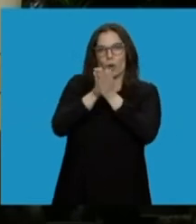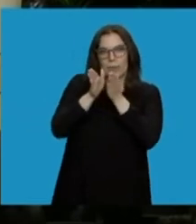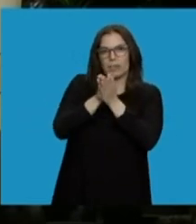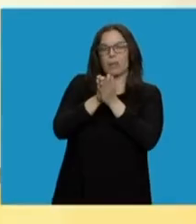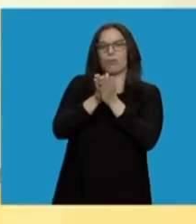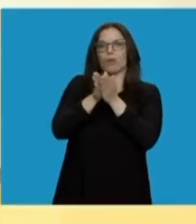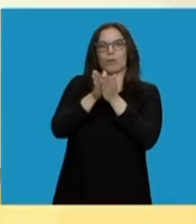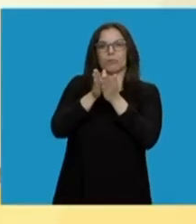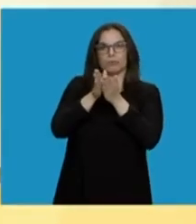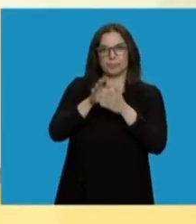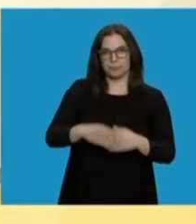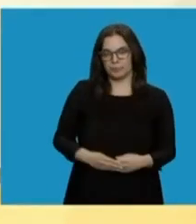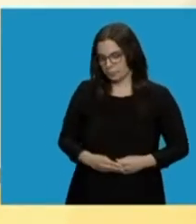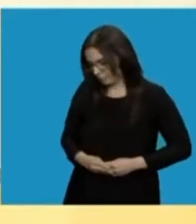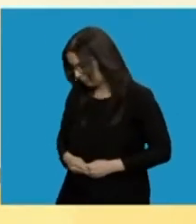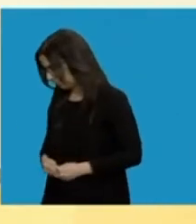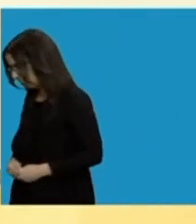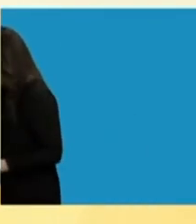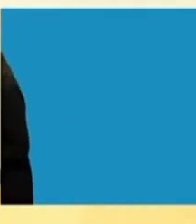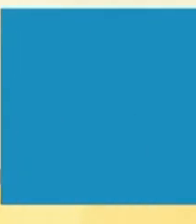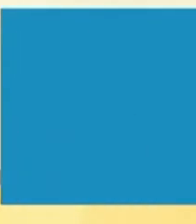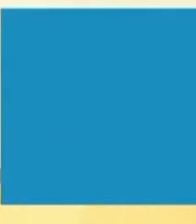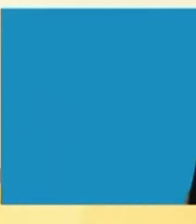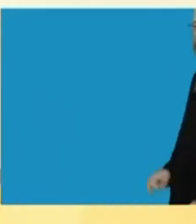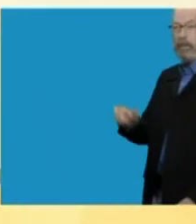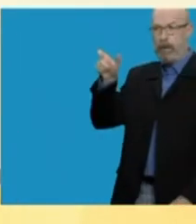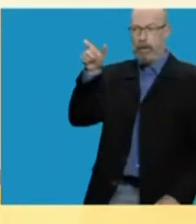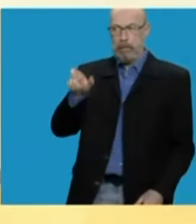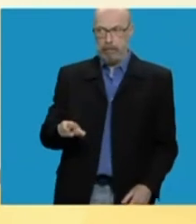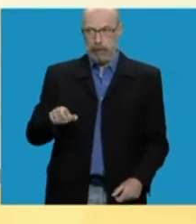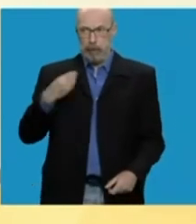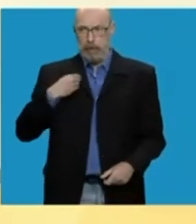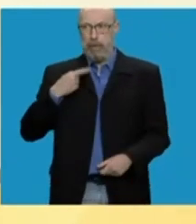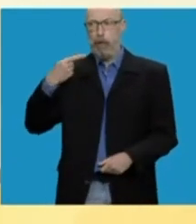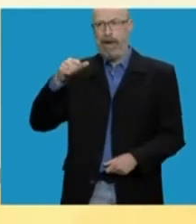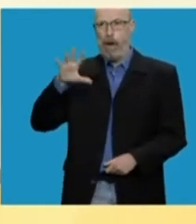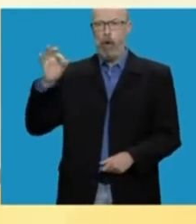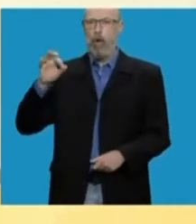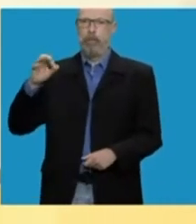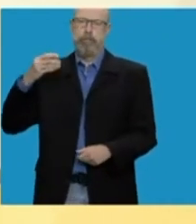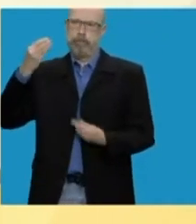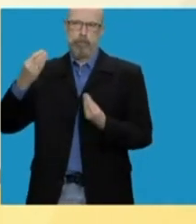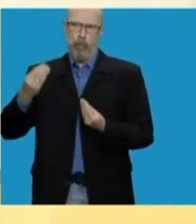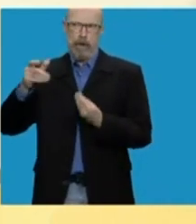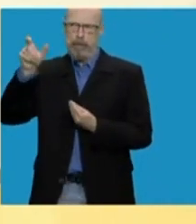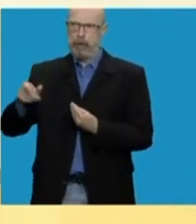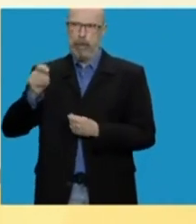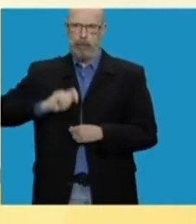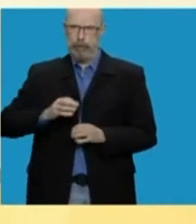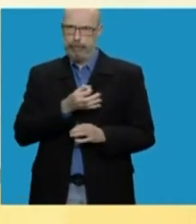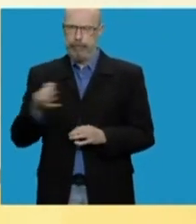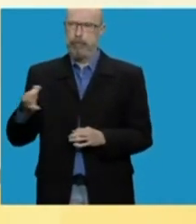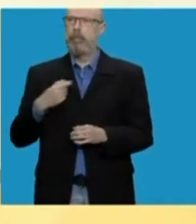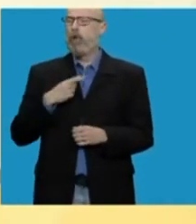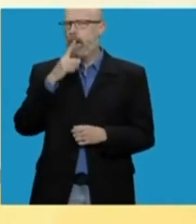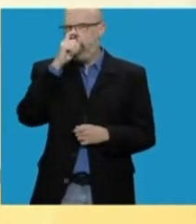compañero y un ser excepcional. Bueno, luego yo recuerdo que él, Gago,